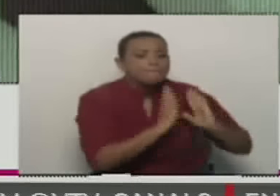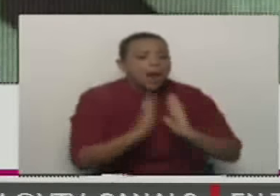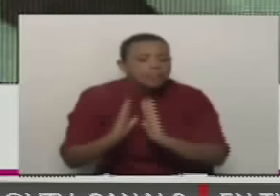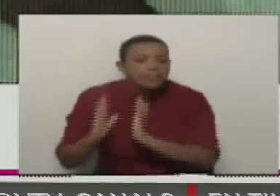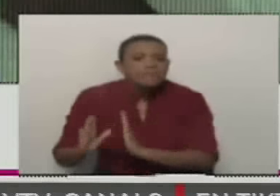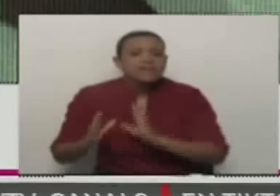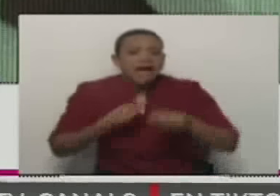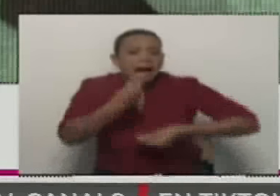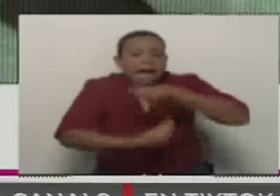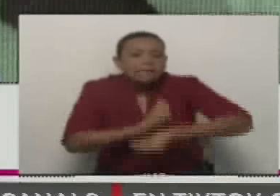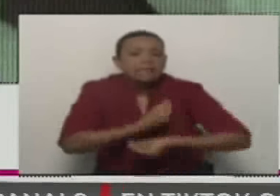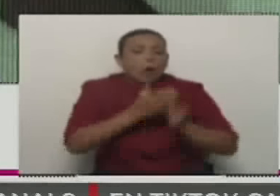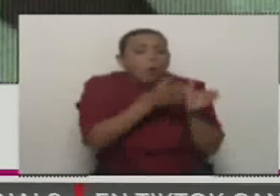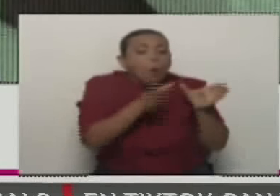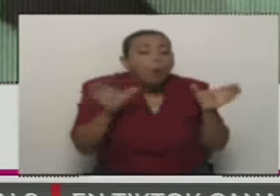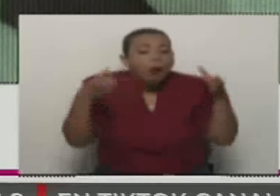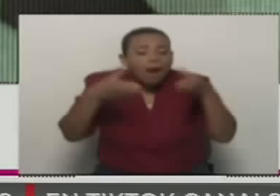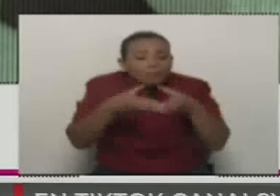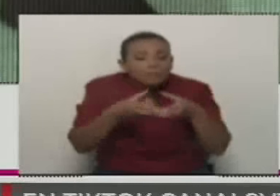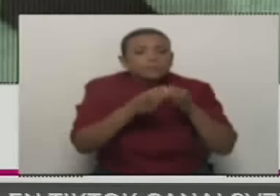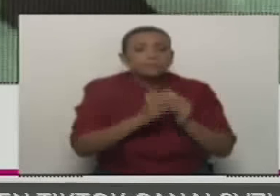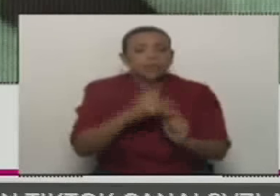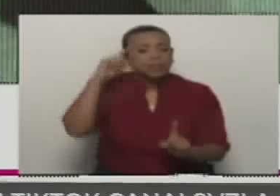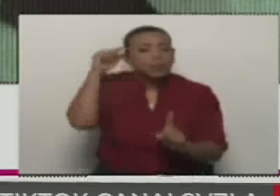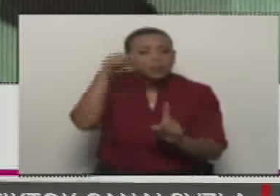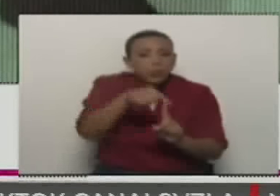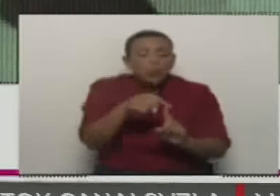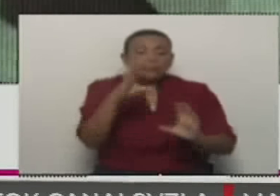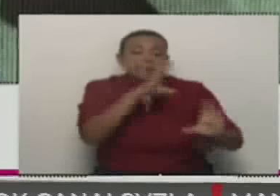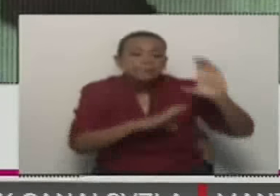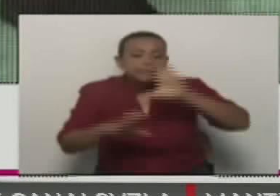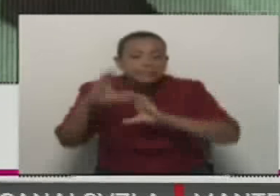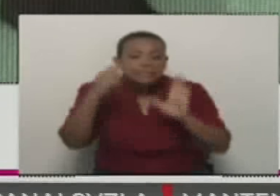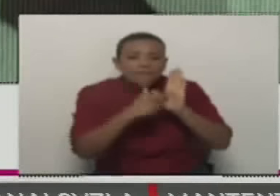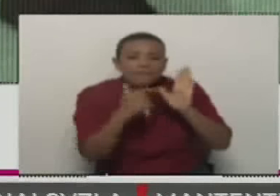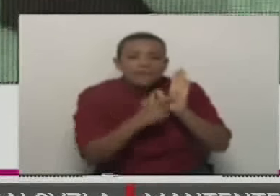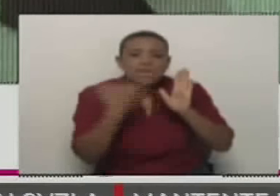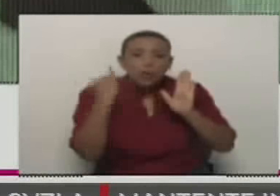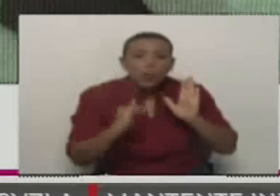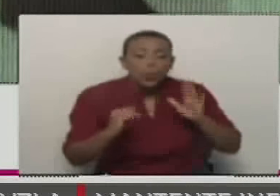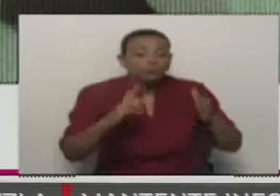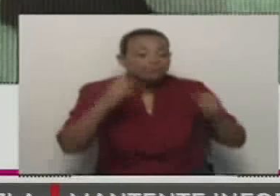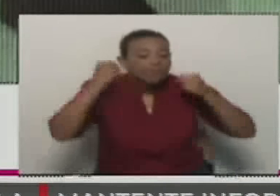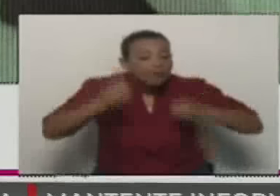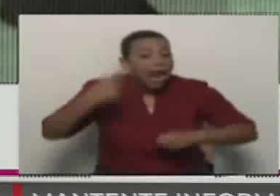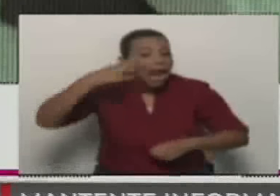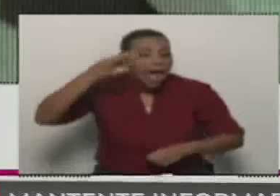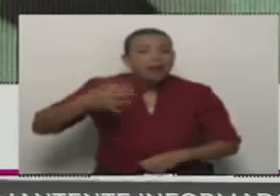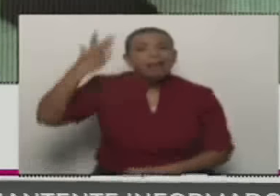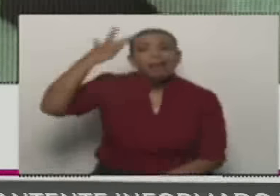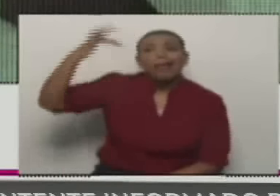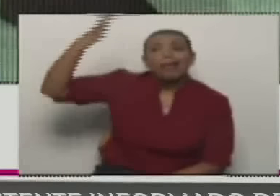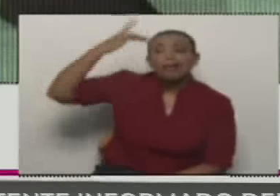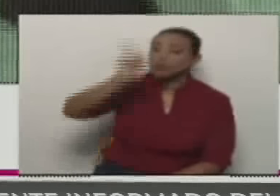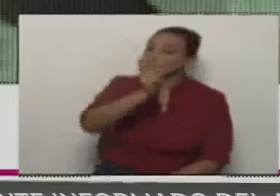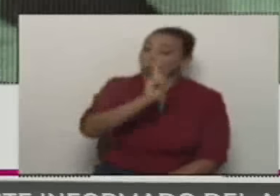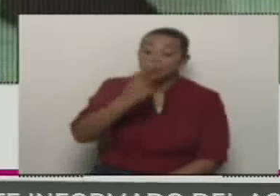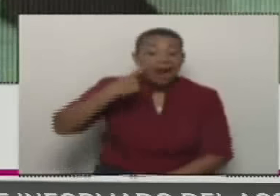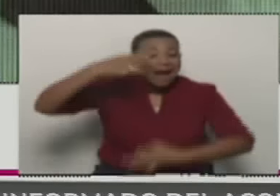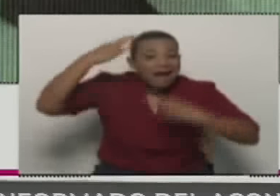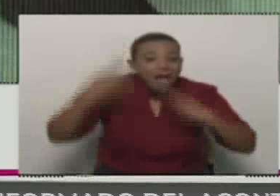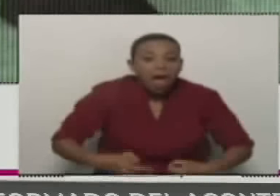Aprendido de él directamente, nuestra agenda es científica, porque tiene los pies sobre la tierra, porque planifica sobre la base de